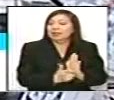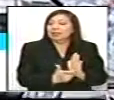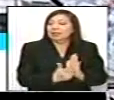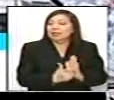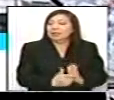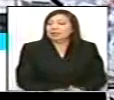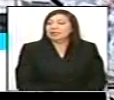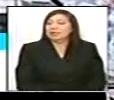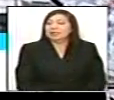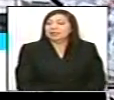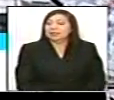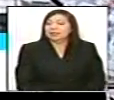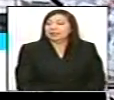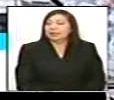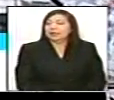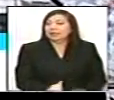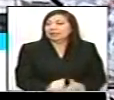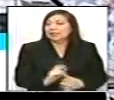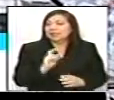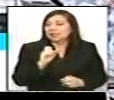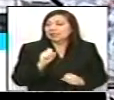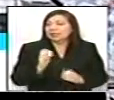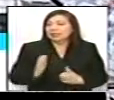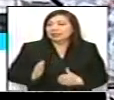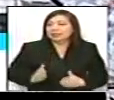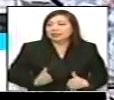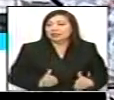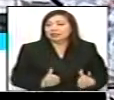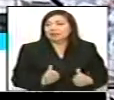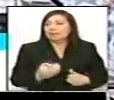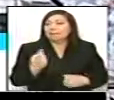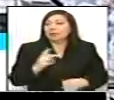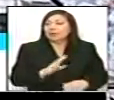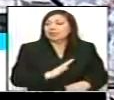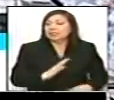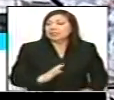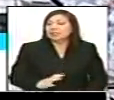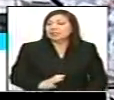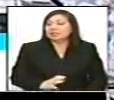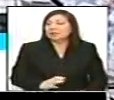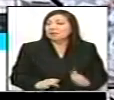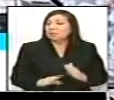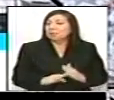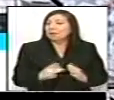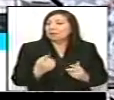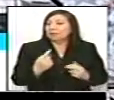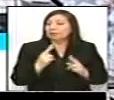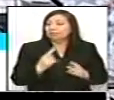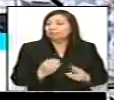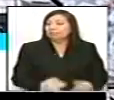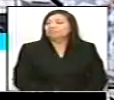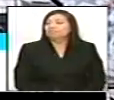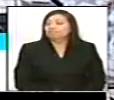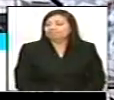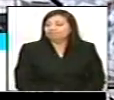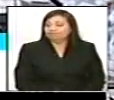los mineros, que sea conducida de alguna manera por el Estado. Eso básicamente para contextualizar, ¿no?